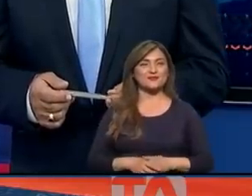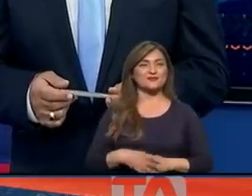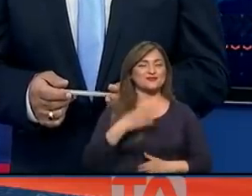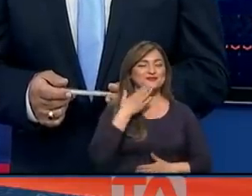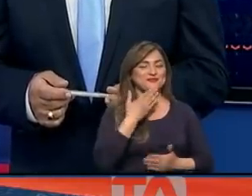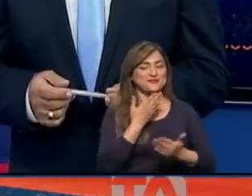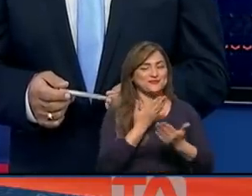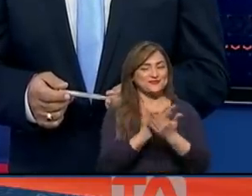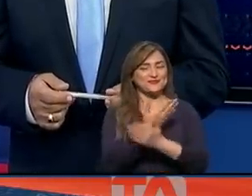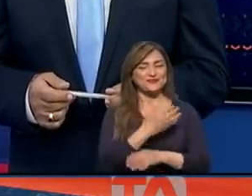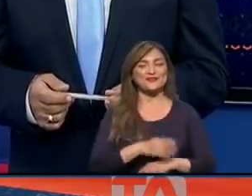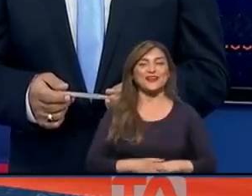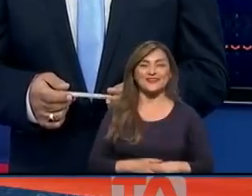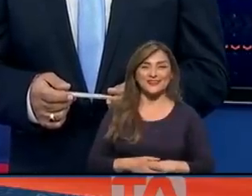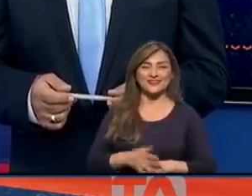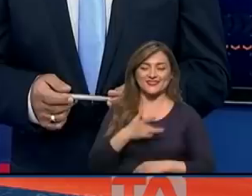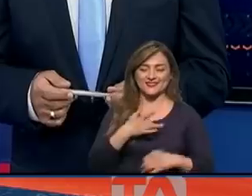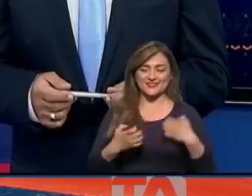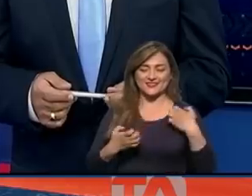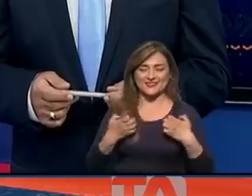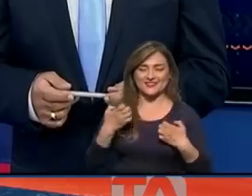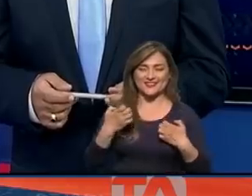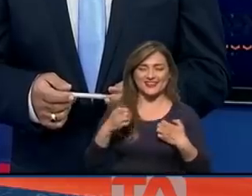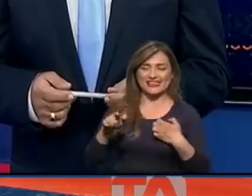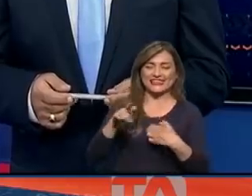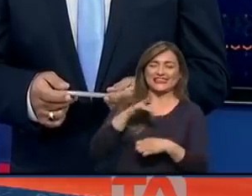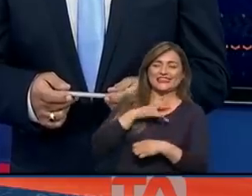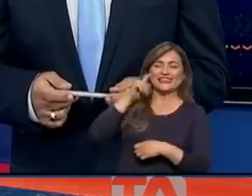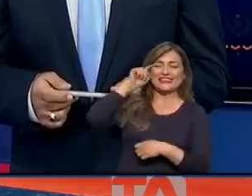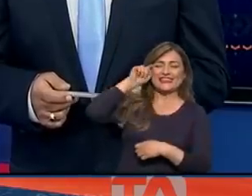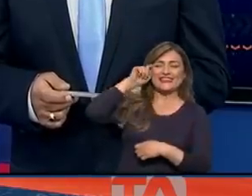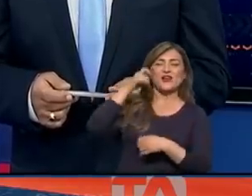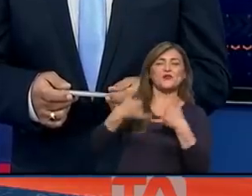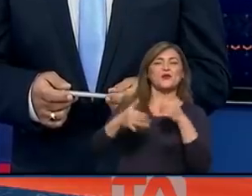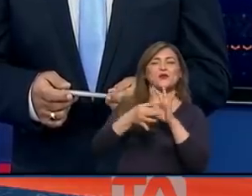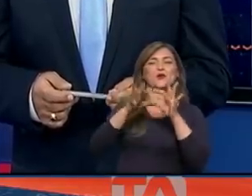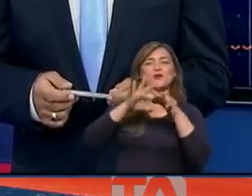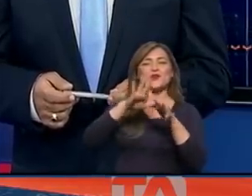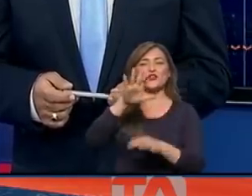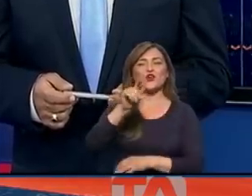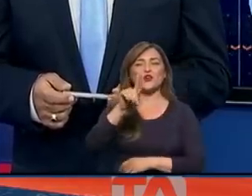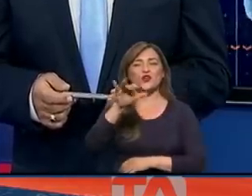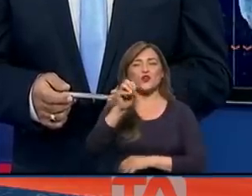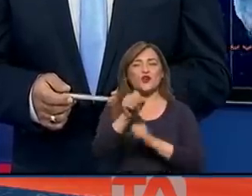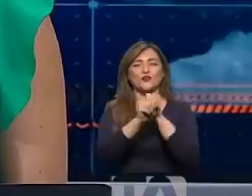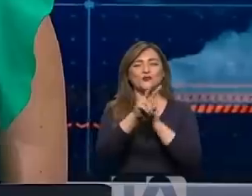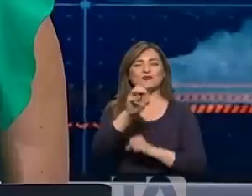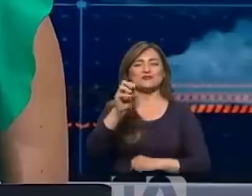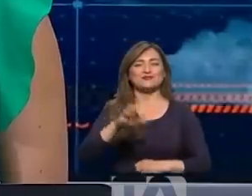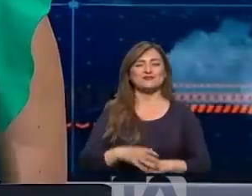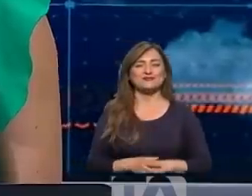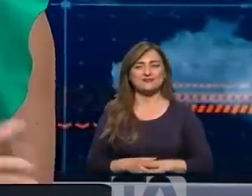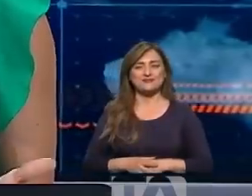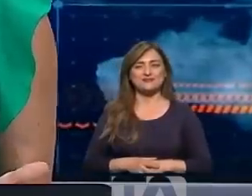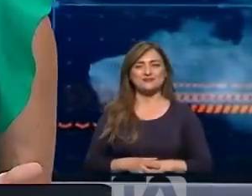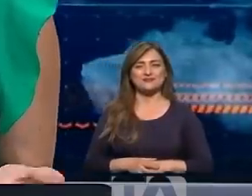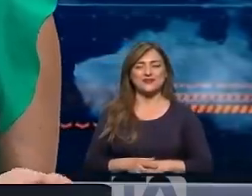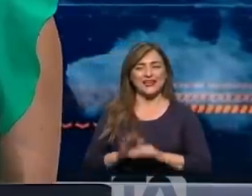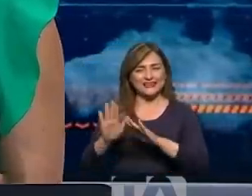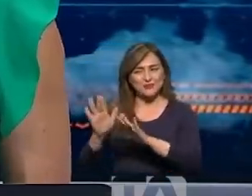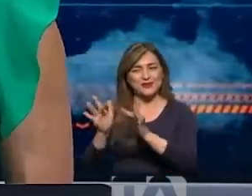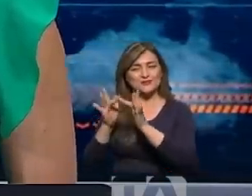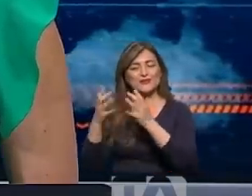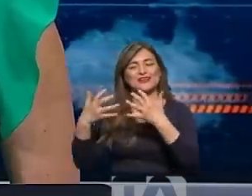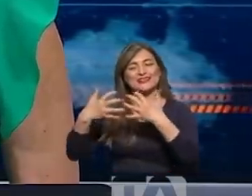Gracias, Roberto Mar. Realmente emocionante revivir esos momentos de los Juegos Olímpicos Tokio 2020. Así es, Roberto. Más adelante,